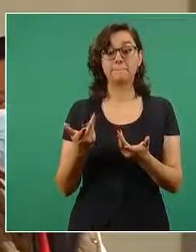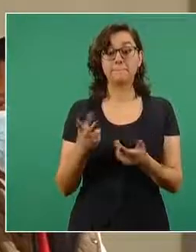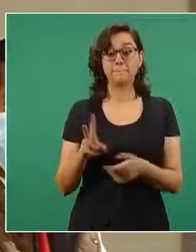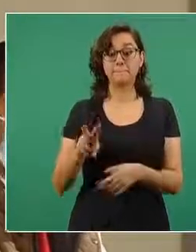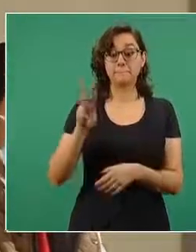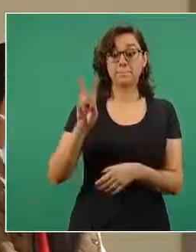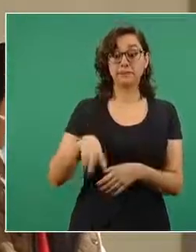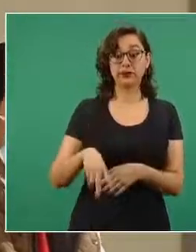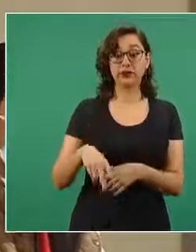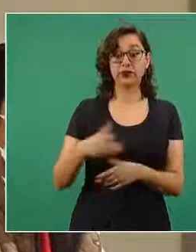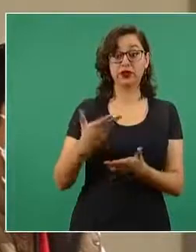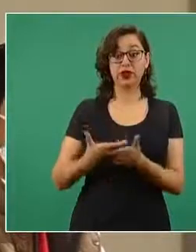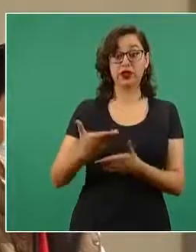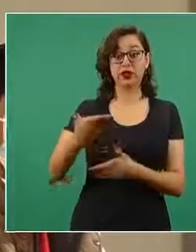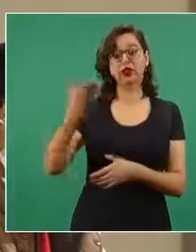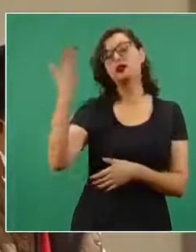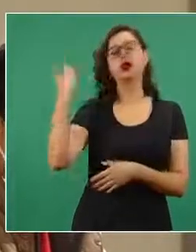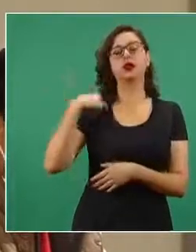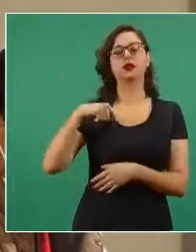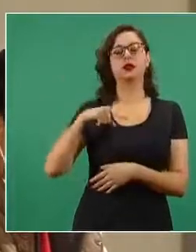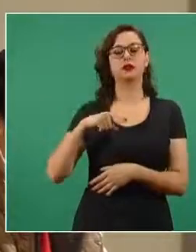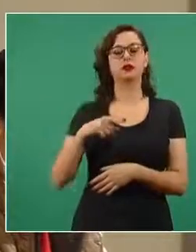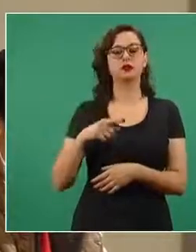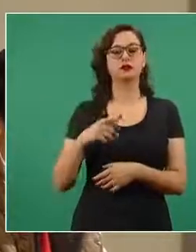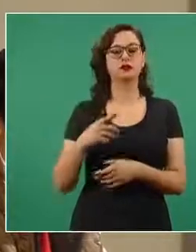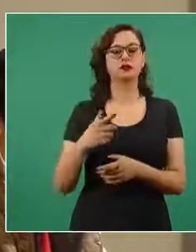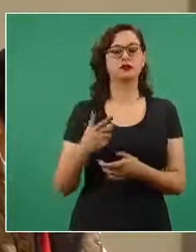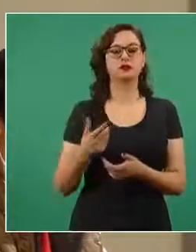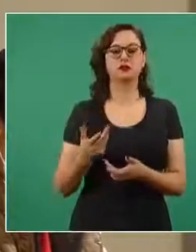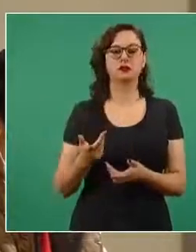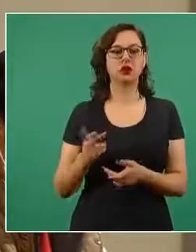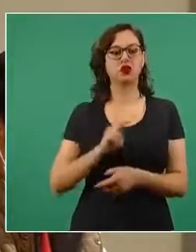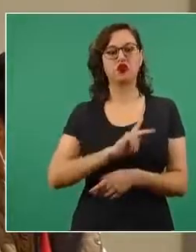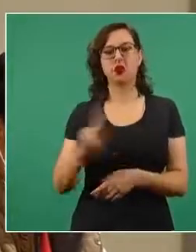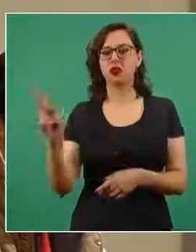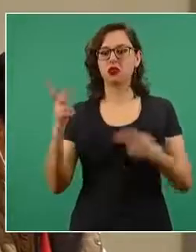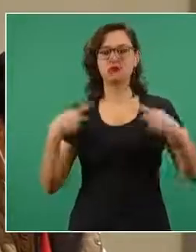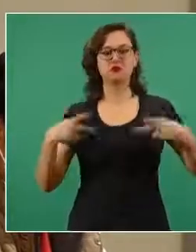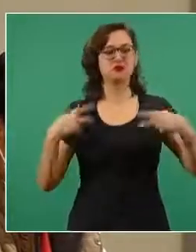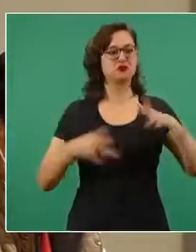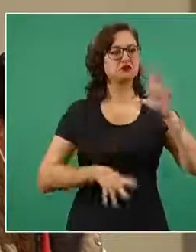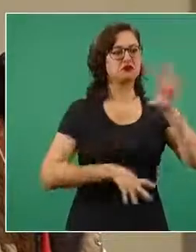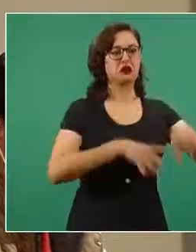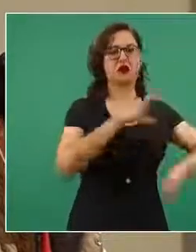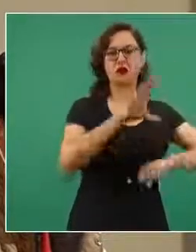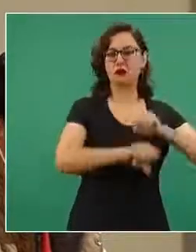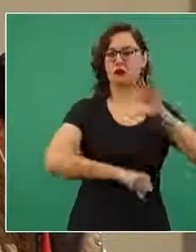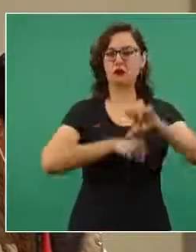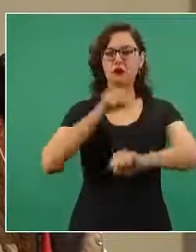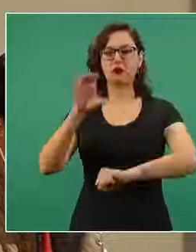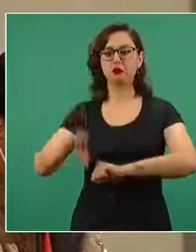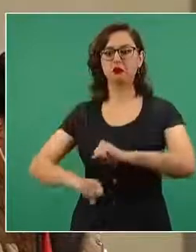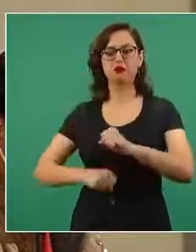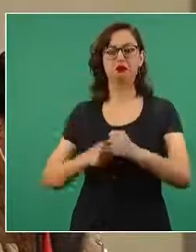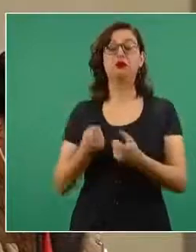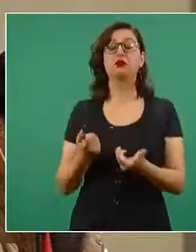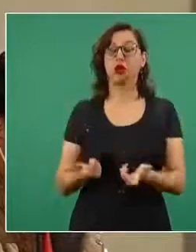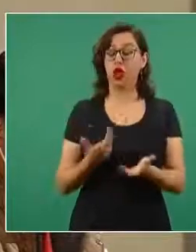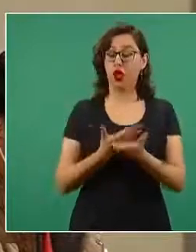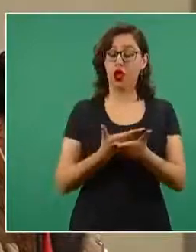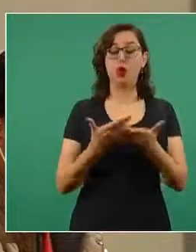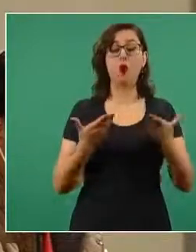de ustedes lo que eran las racias antes que levantaban parejo. Hay personas de las Chuapas,